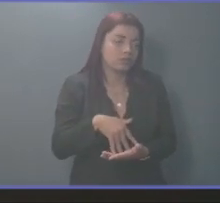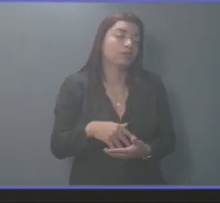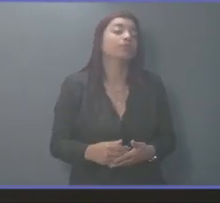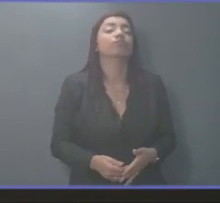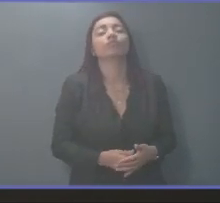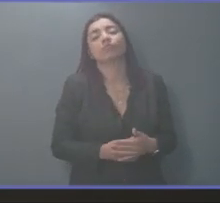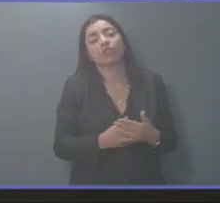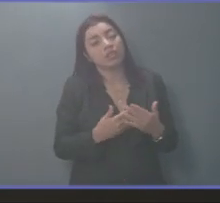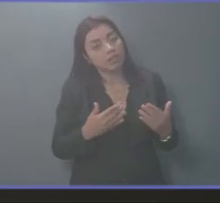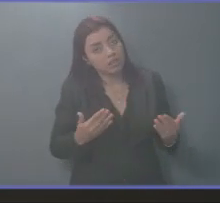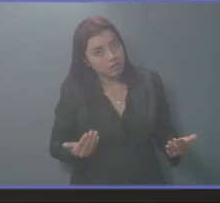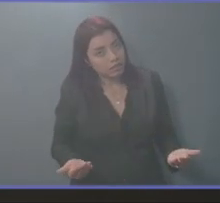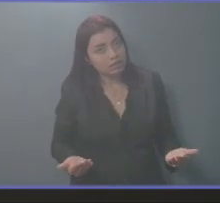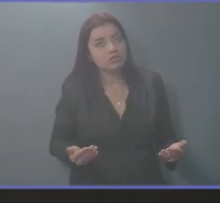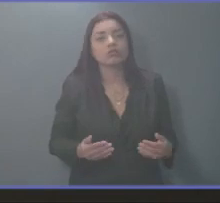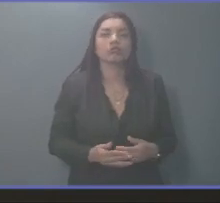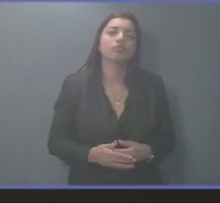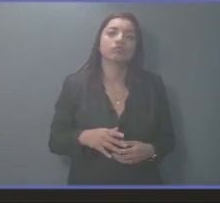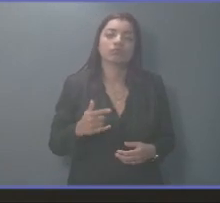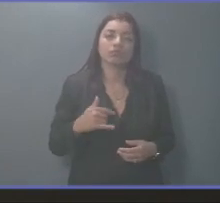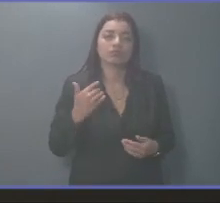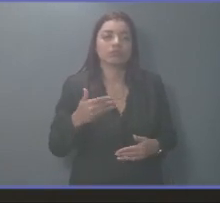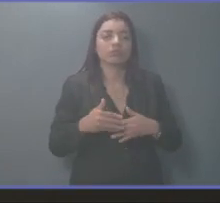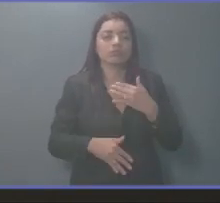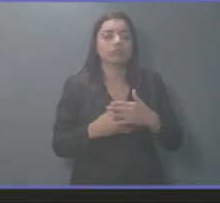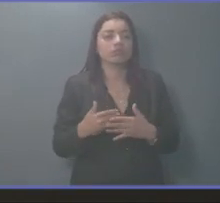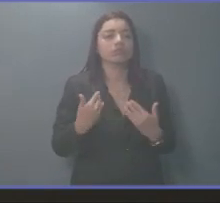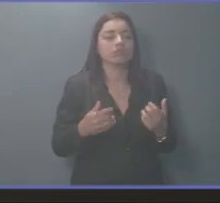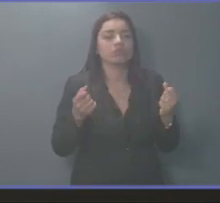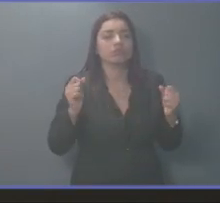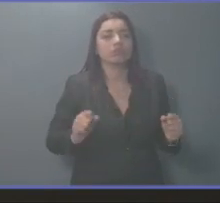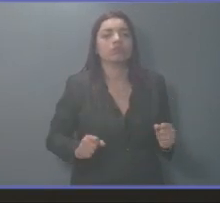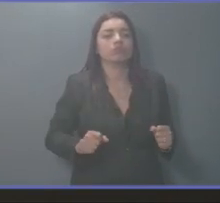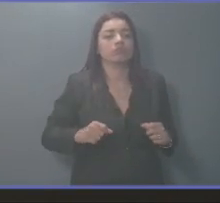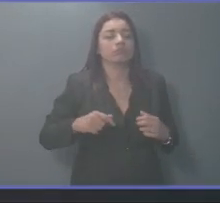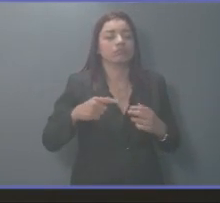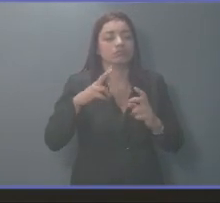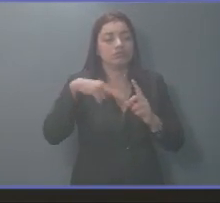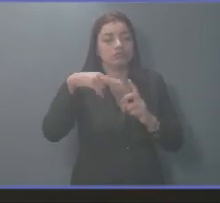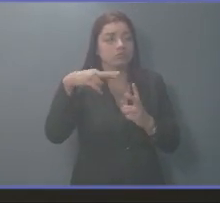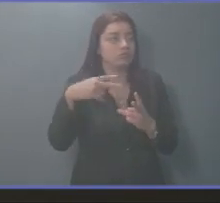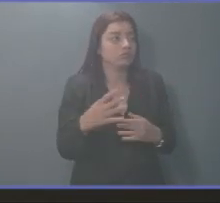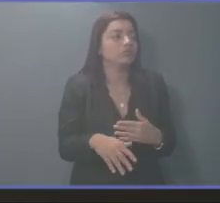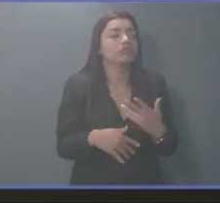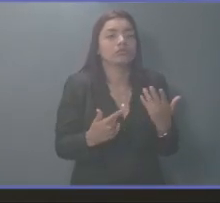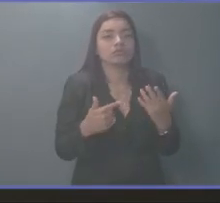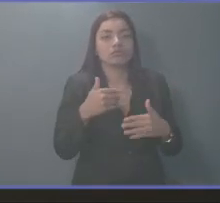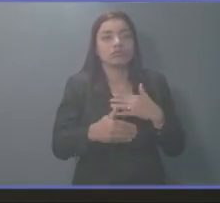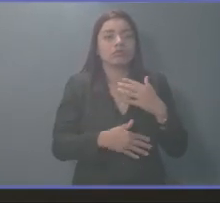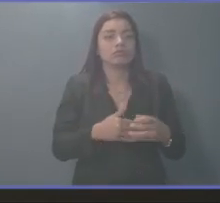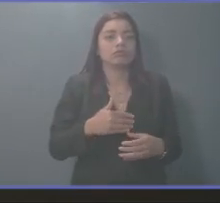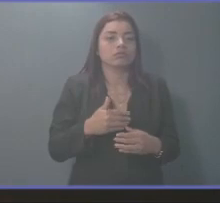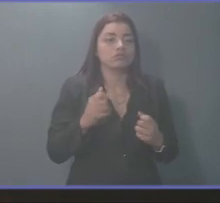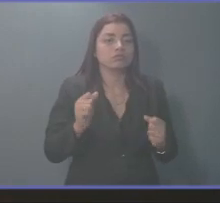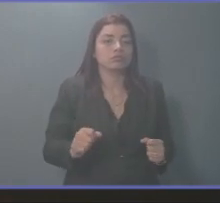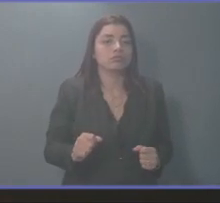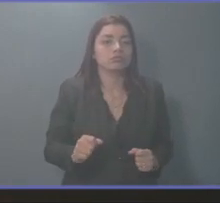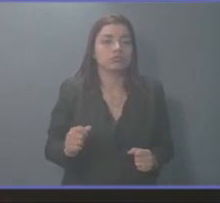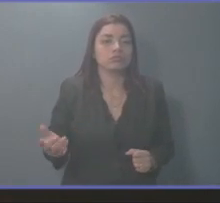Y eso le daba determinadas características a aquellos cuerpos que decían